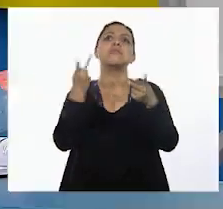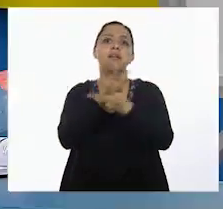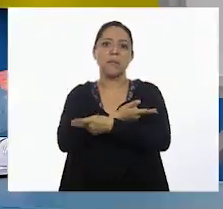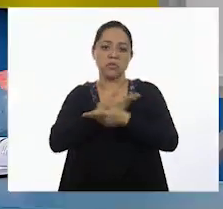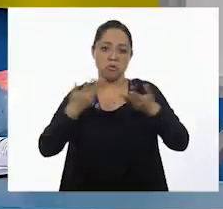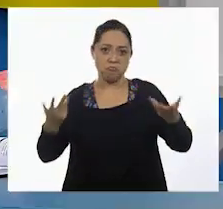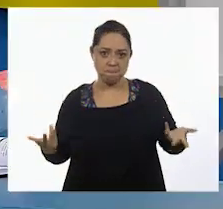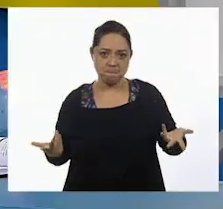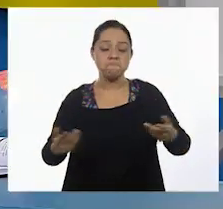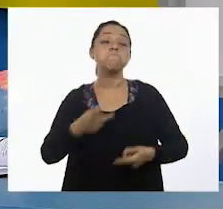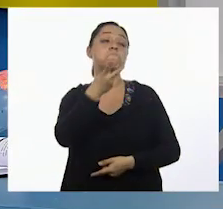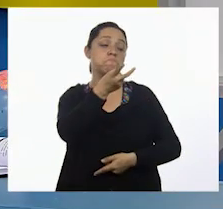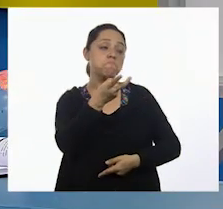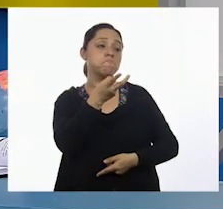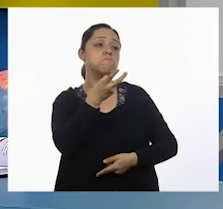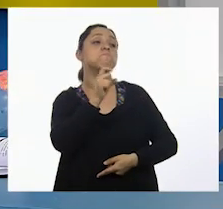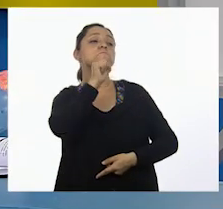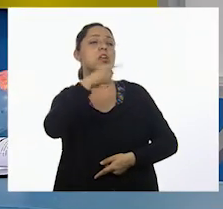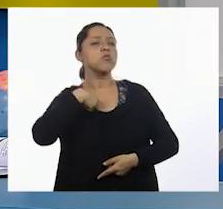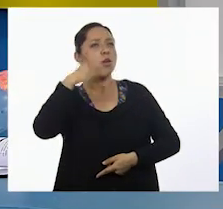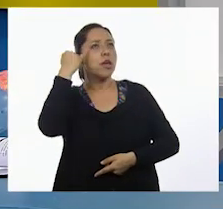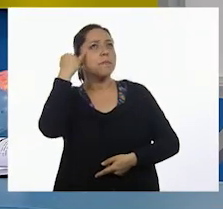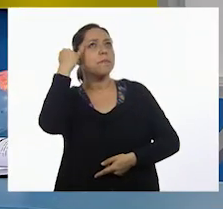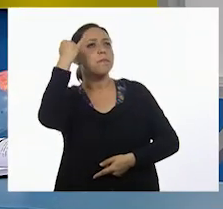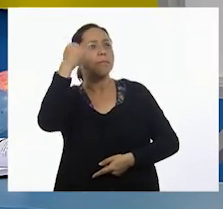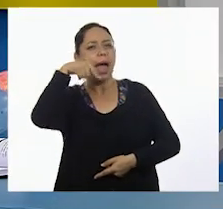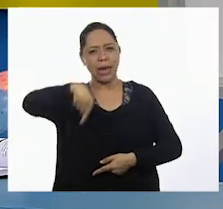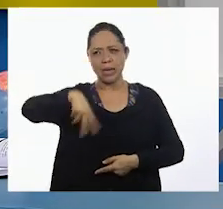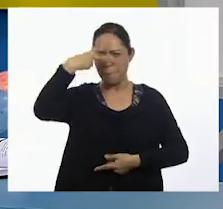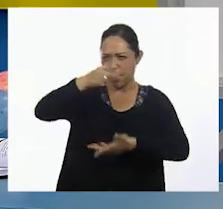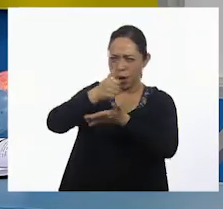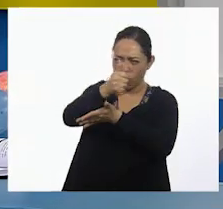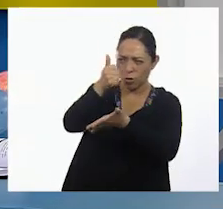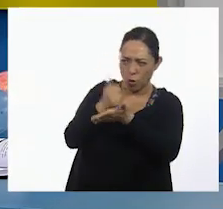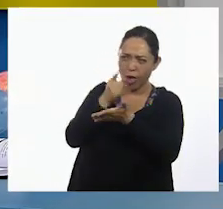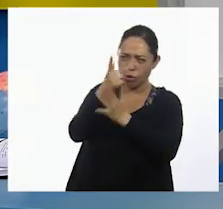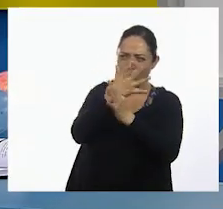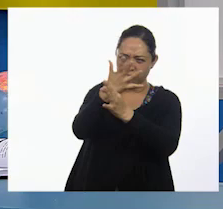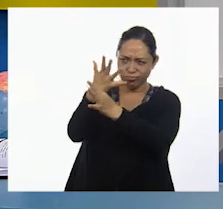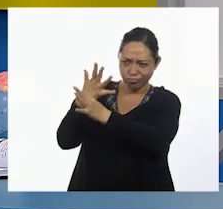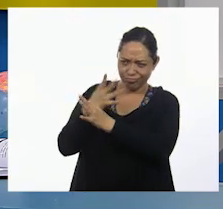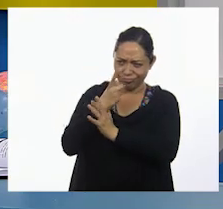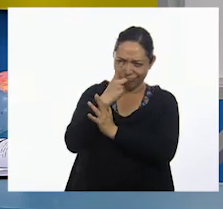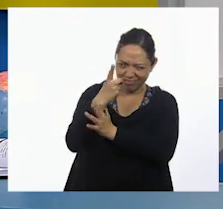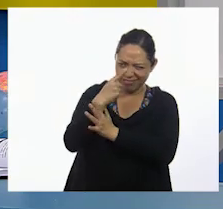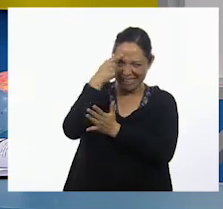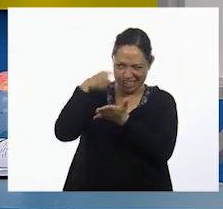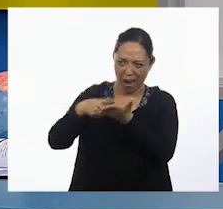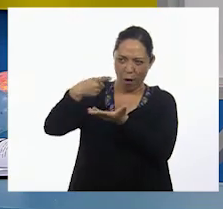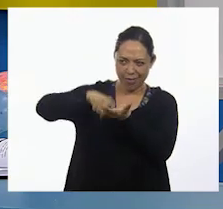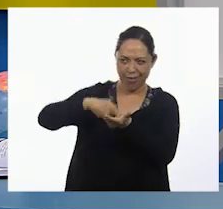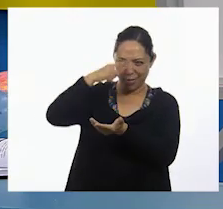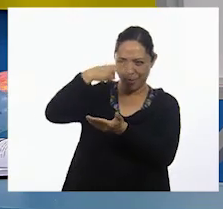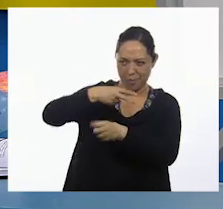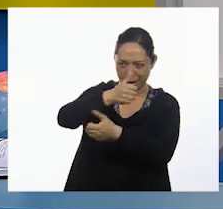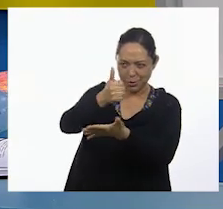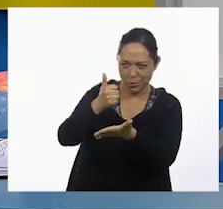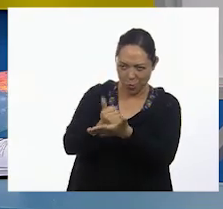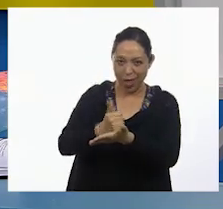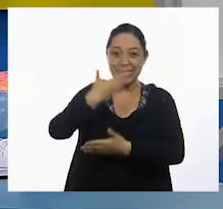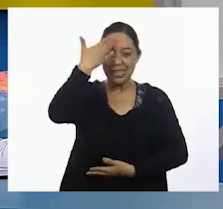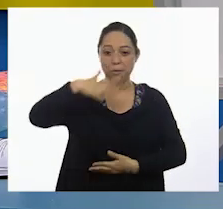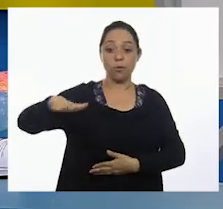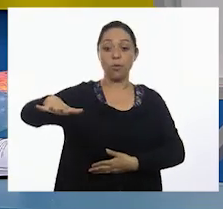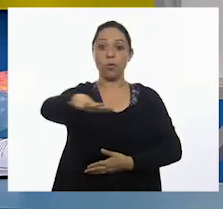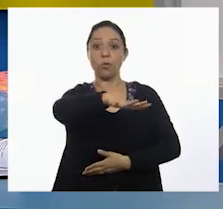María. Además, bueno, imagino que vives en la Ciudad de México por lo que estás comentando. Y también pues sabemos que en esas